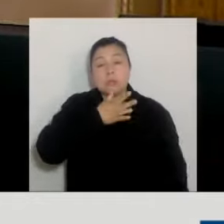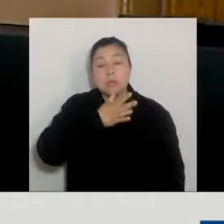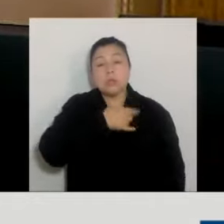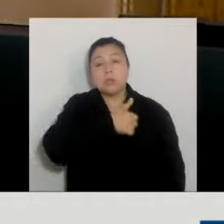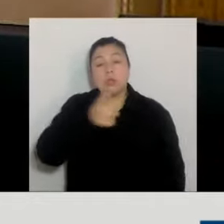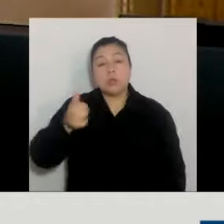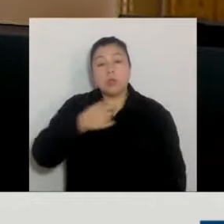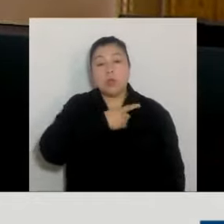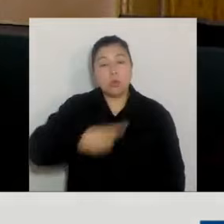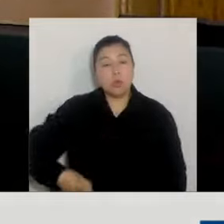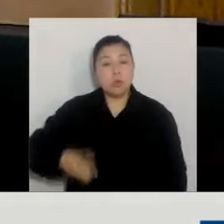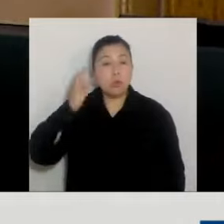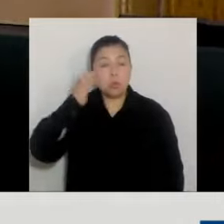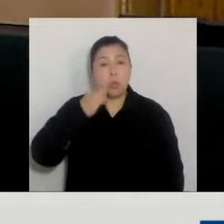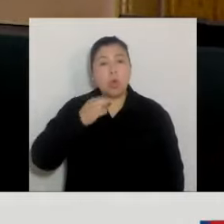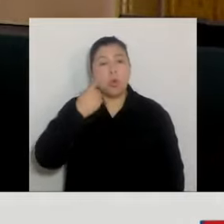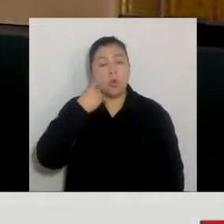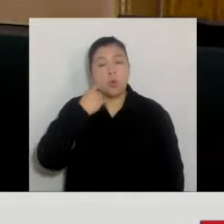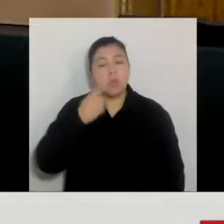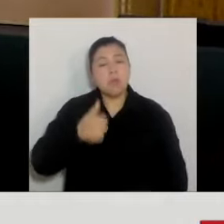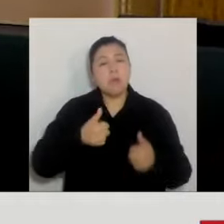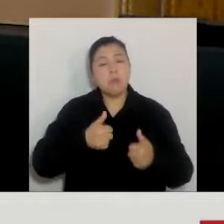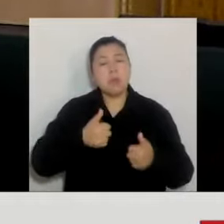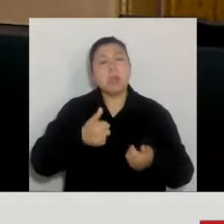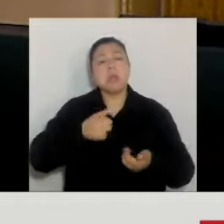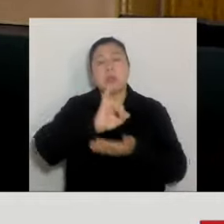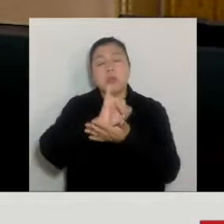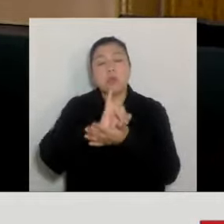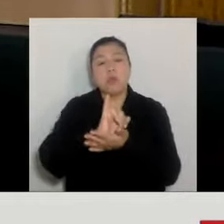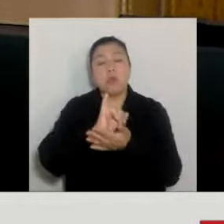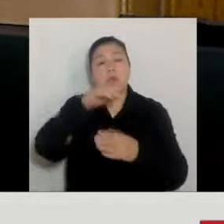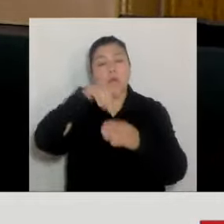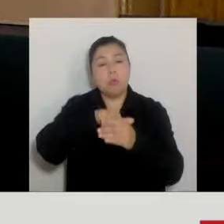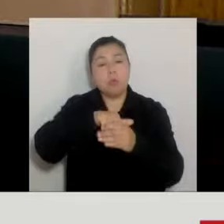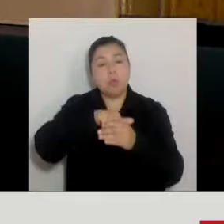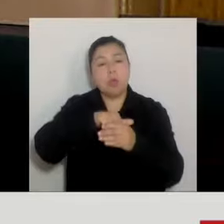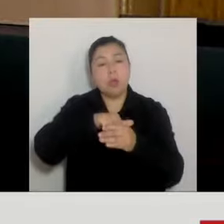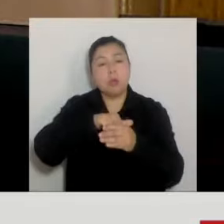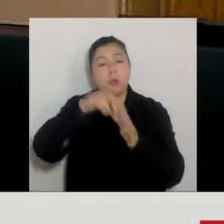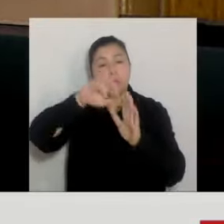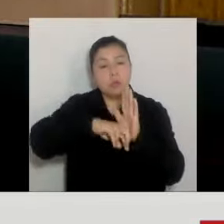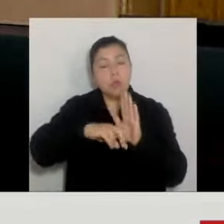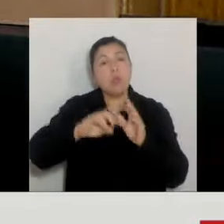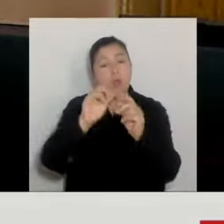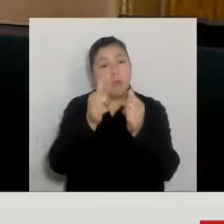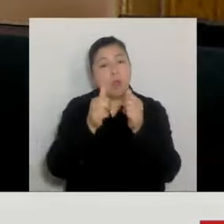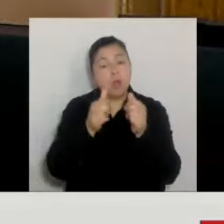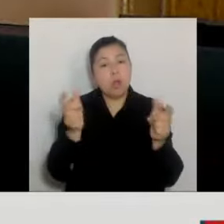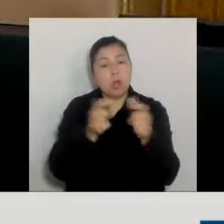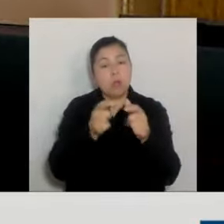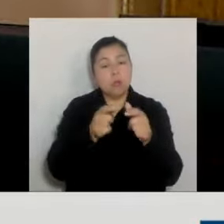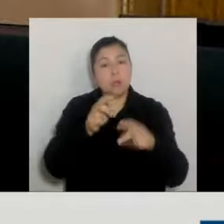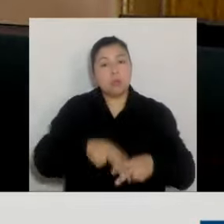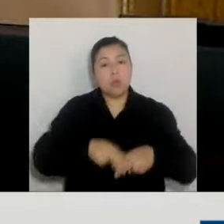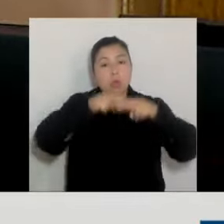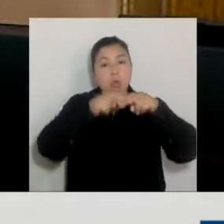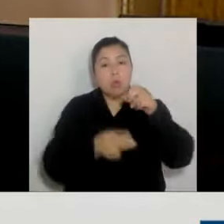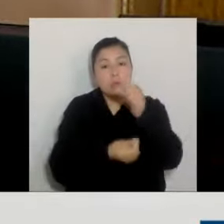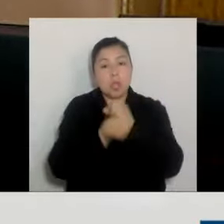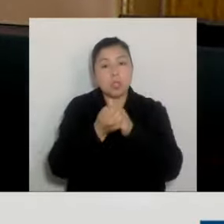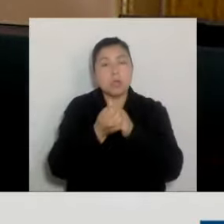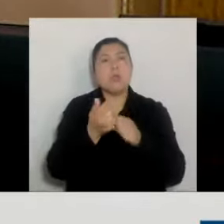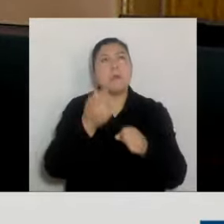conocen bien esta agencia vamos a votar un proyecto que eh yo valoro lo que hace la comisión de Hacienda pero me preocupa por ejemplo Por qué el